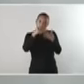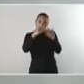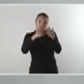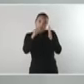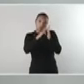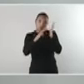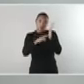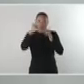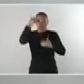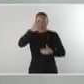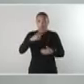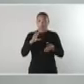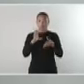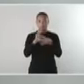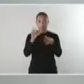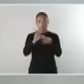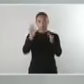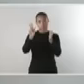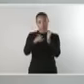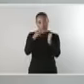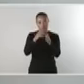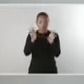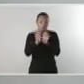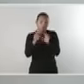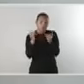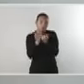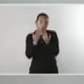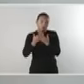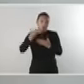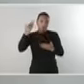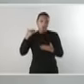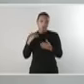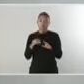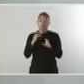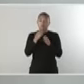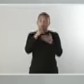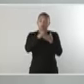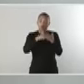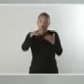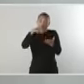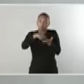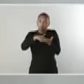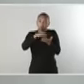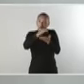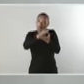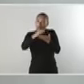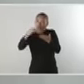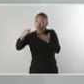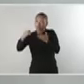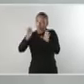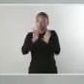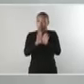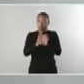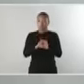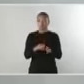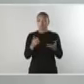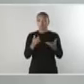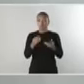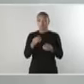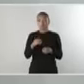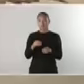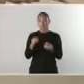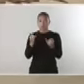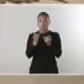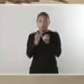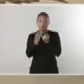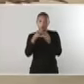Les explico nuevamente como lo hicimos la ocasión anterior los turnos de participación y de acomodo están en función